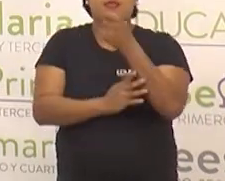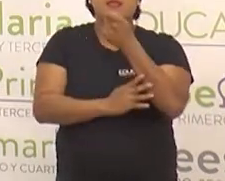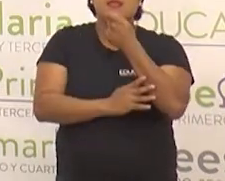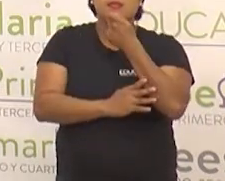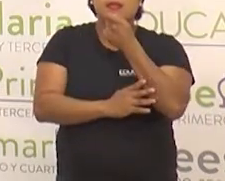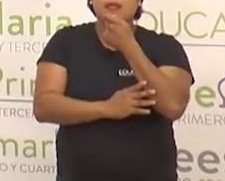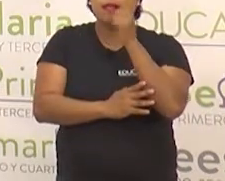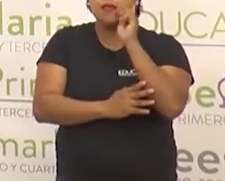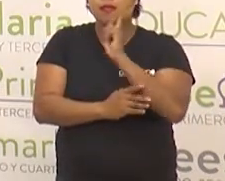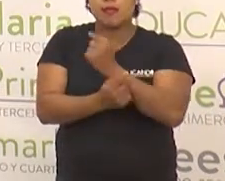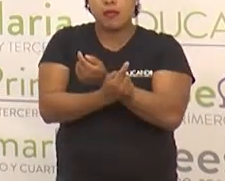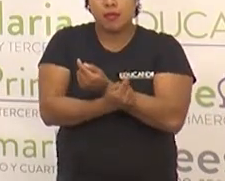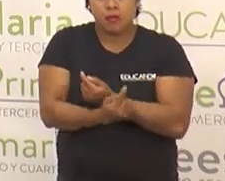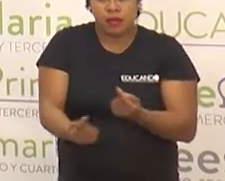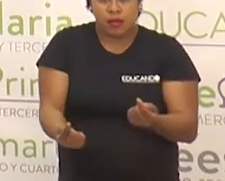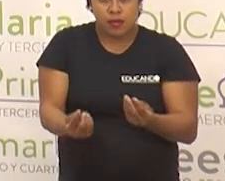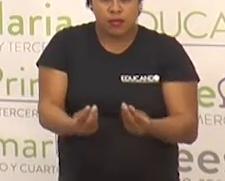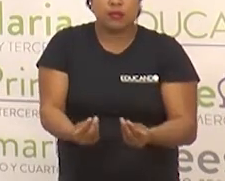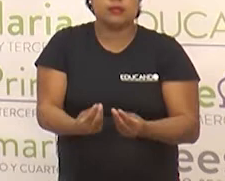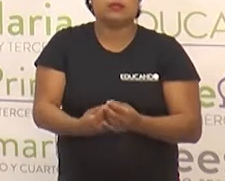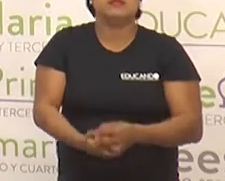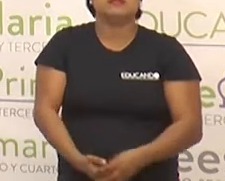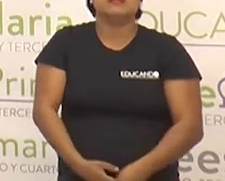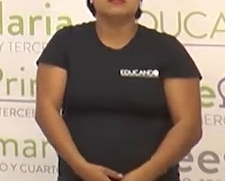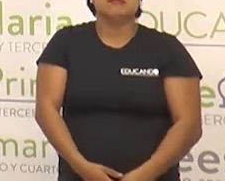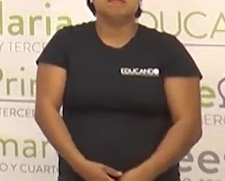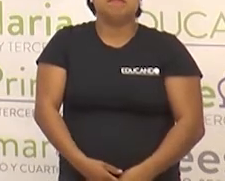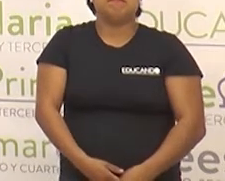niñas, espacio,